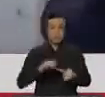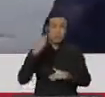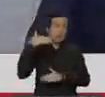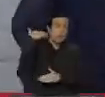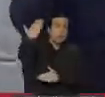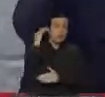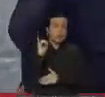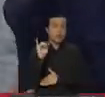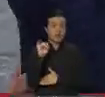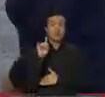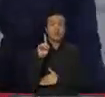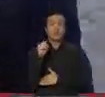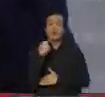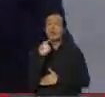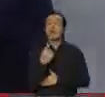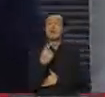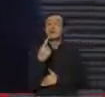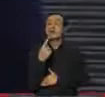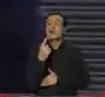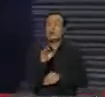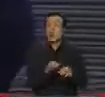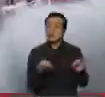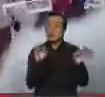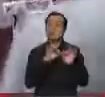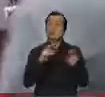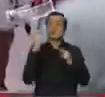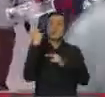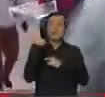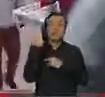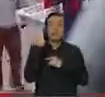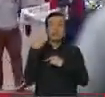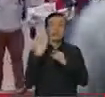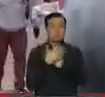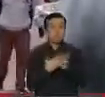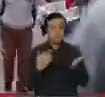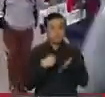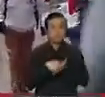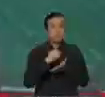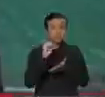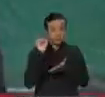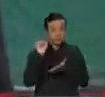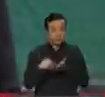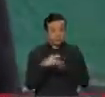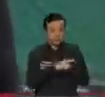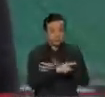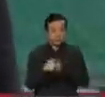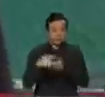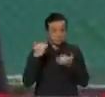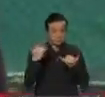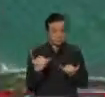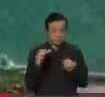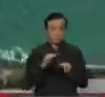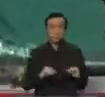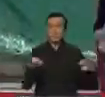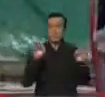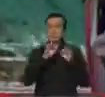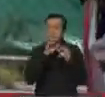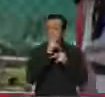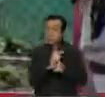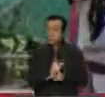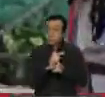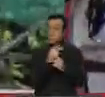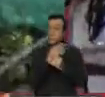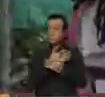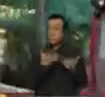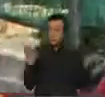Yunda considera que solo la corresponsabilidad ciudadana permite ver luz al final del túnel, pues es el momento de saber protegerse